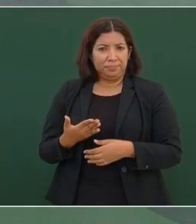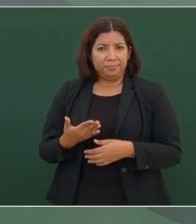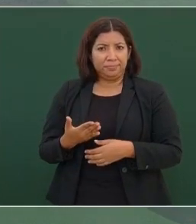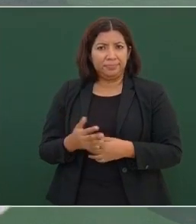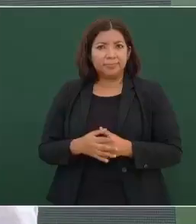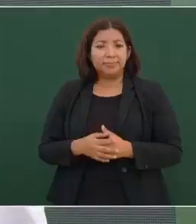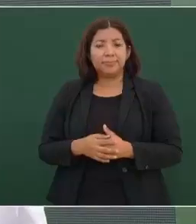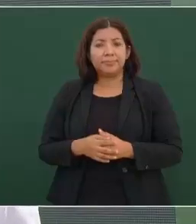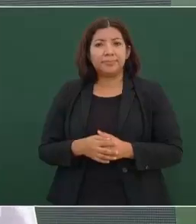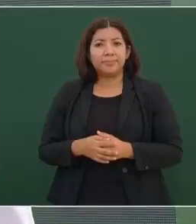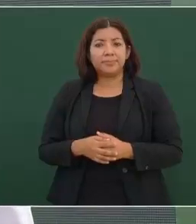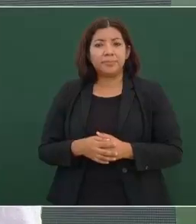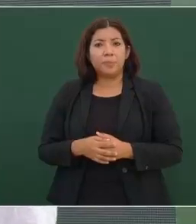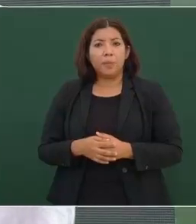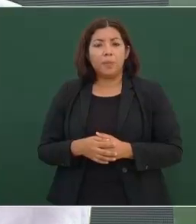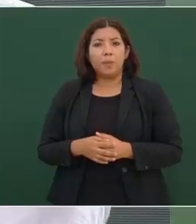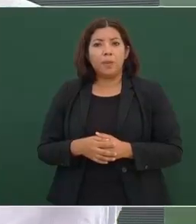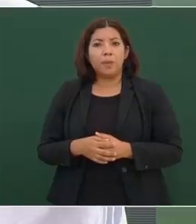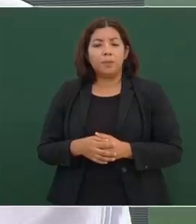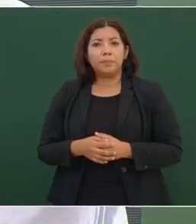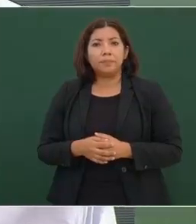a ser